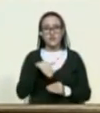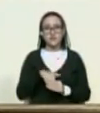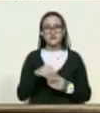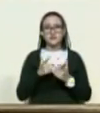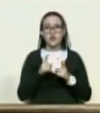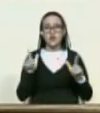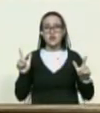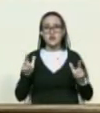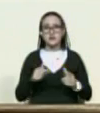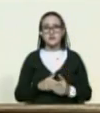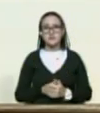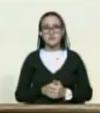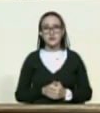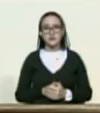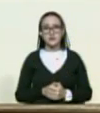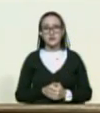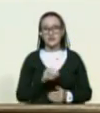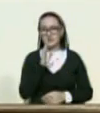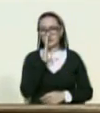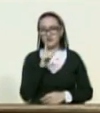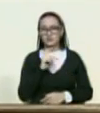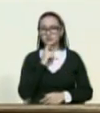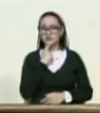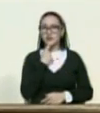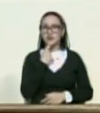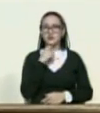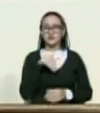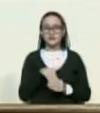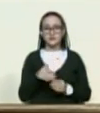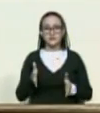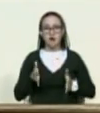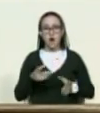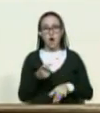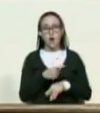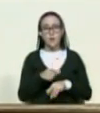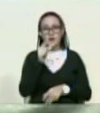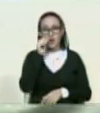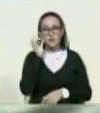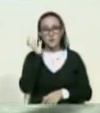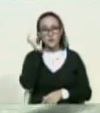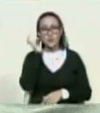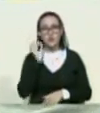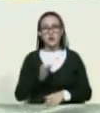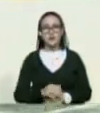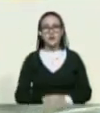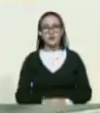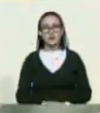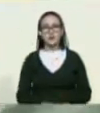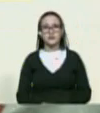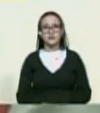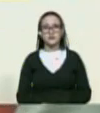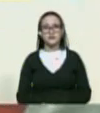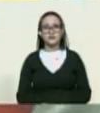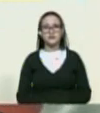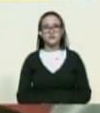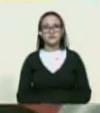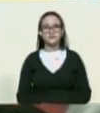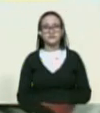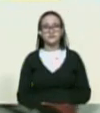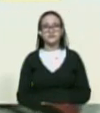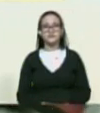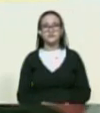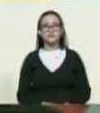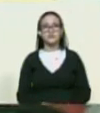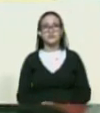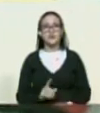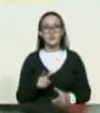libres, universales, directas y secretas para la elección de gobernadoras y gobernadores de Estado, evidenciándose la concurrencia